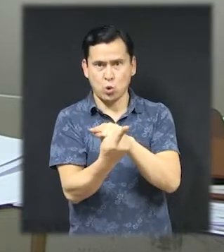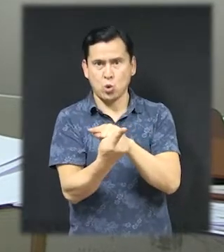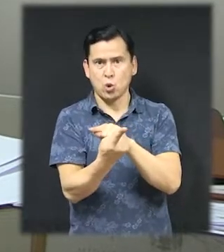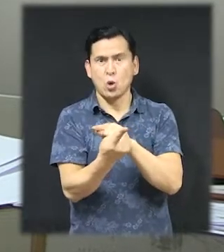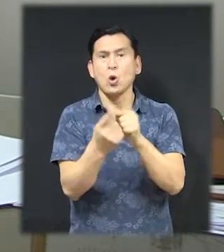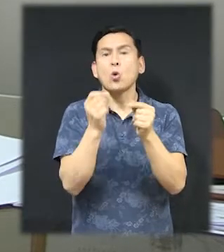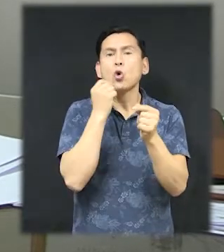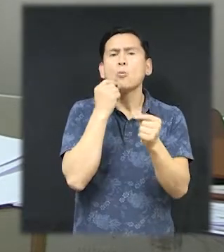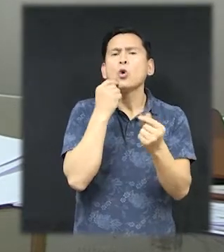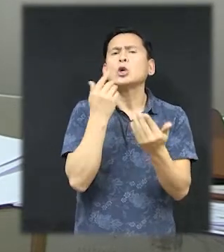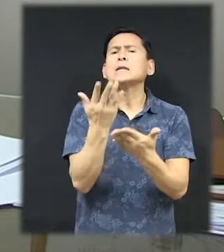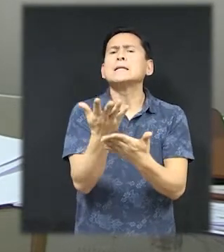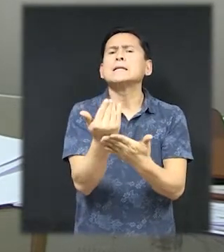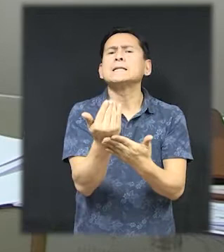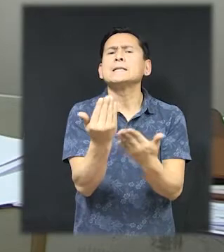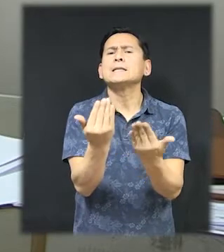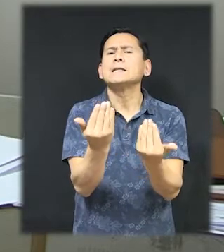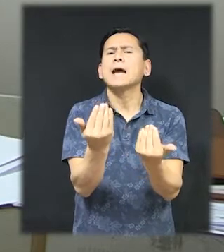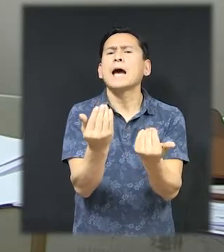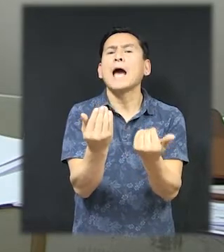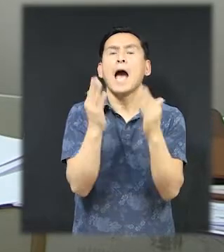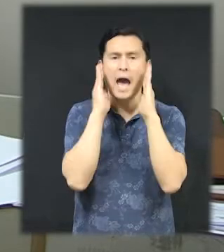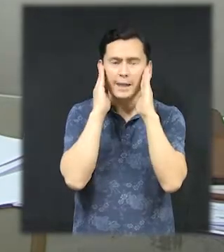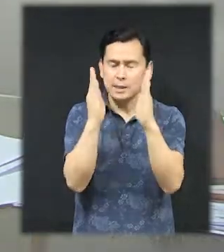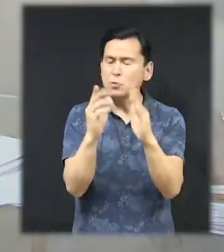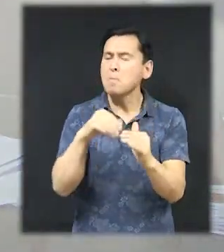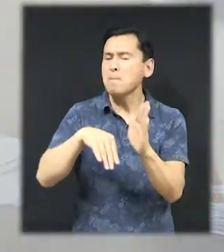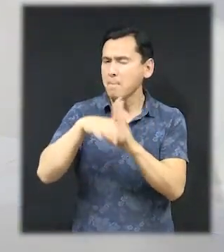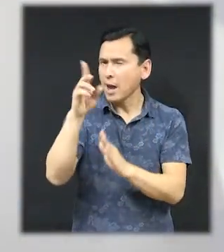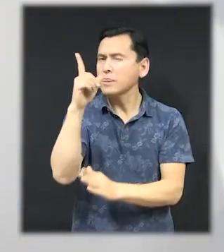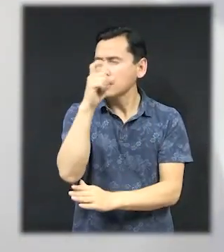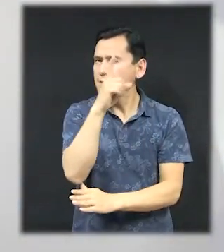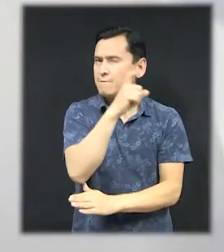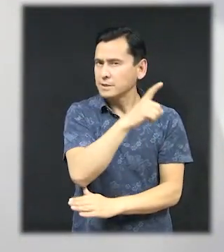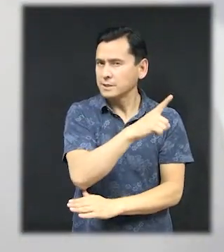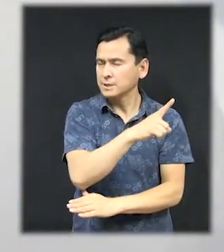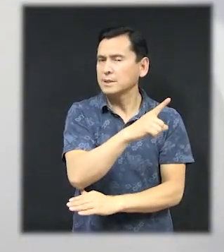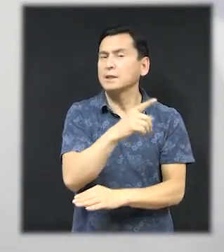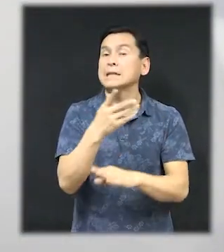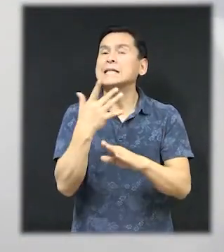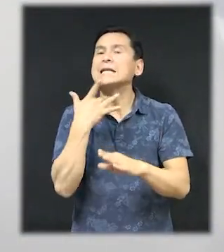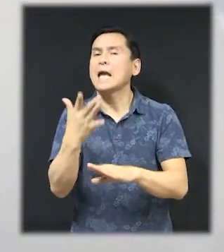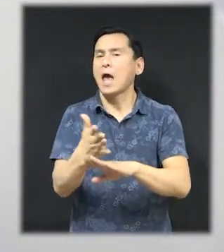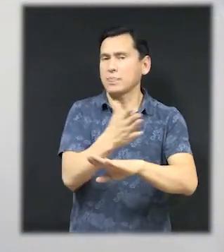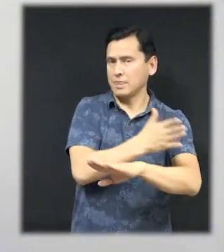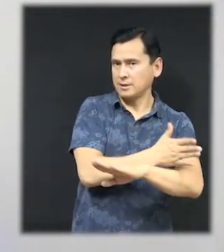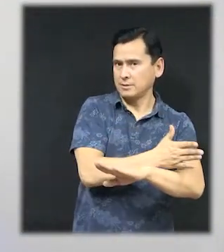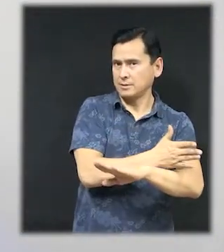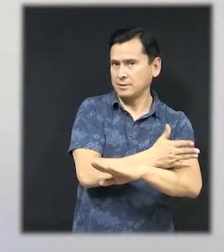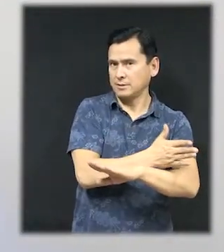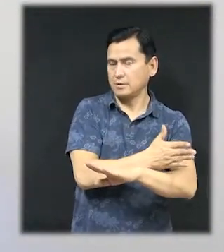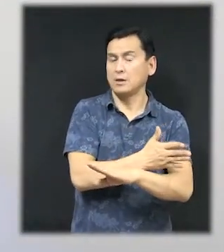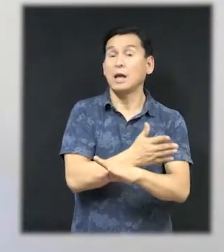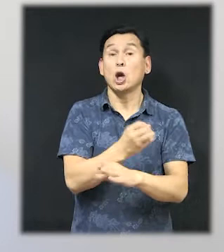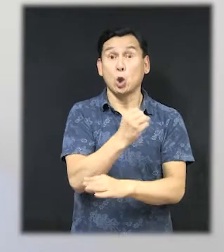demanda de atenciones más complejas que las que atendíamos antes. Nuestra urgencia se abocó en nuestra